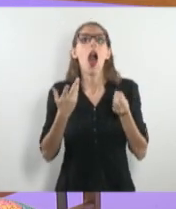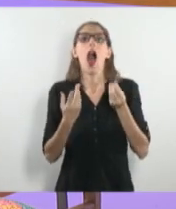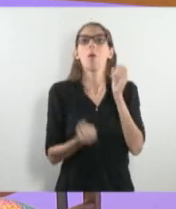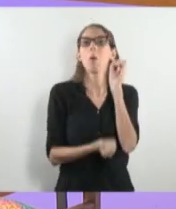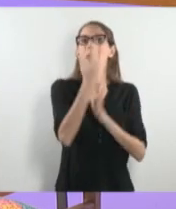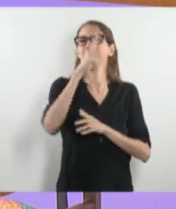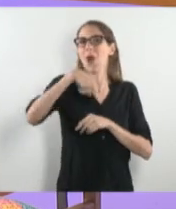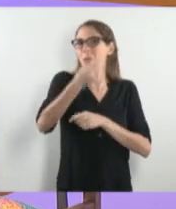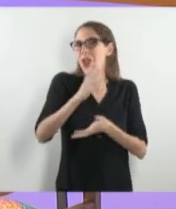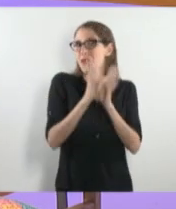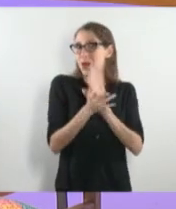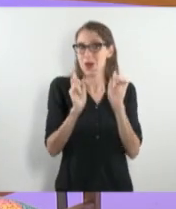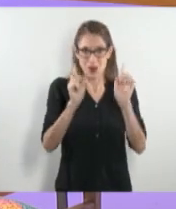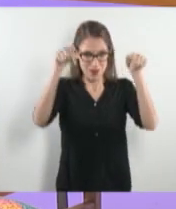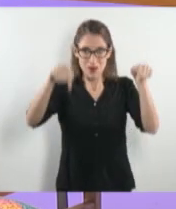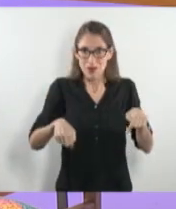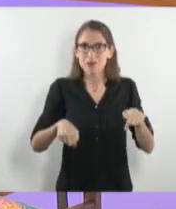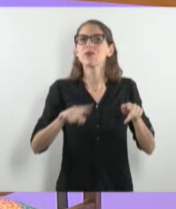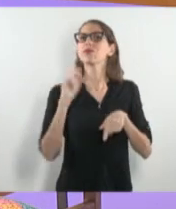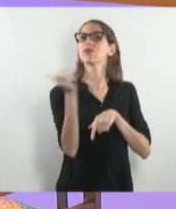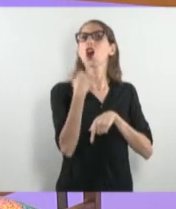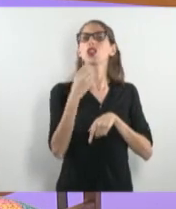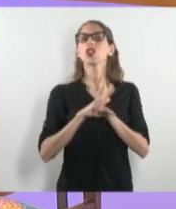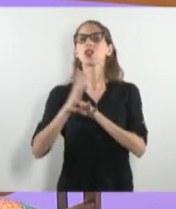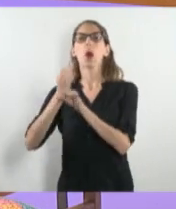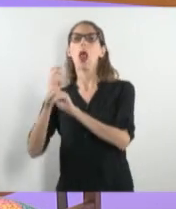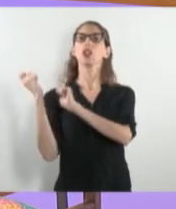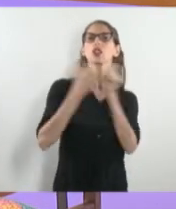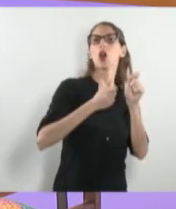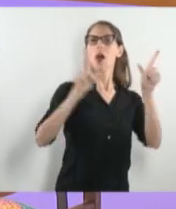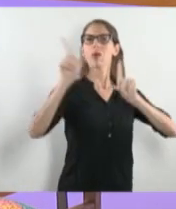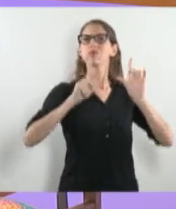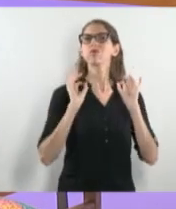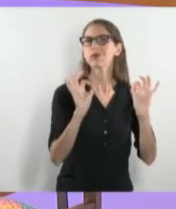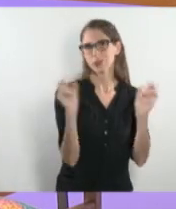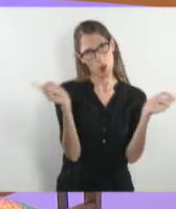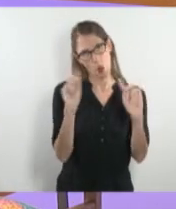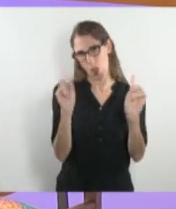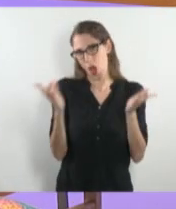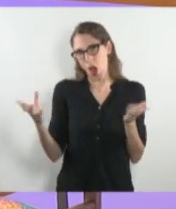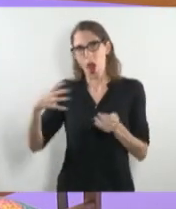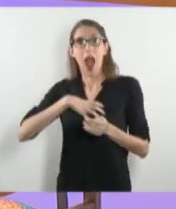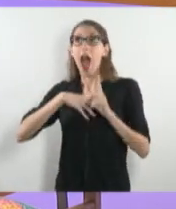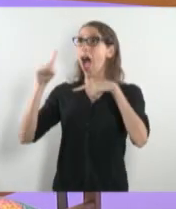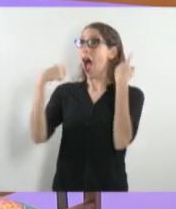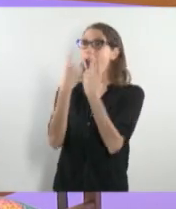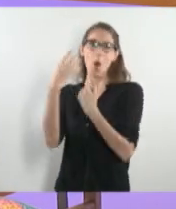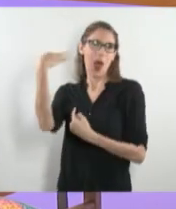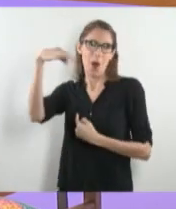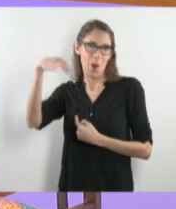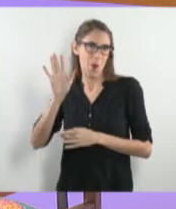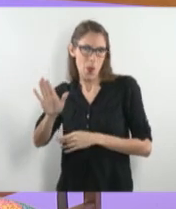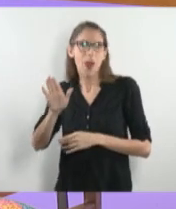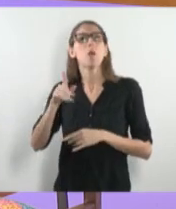este, donde no estamos reemplazando a las escuelas. Esto no reemplaza al aula, sino que es una manera de seguir en